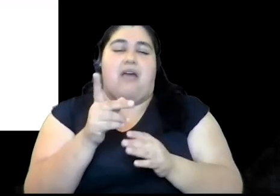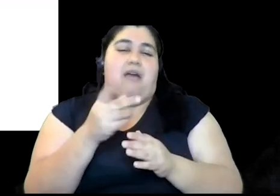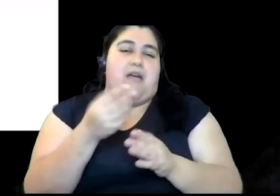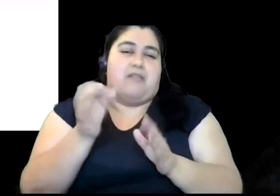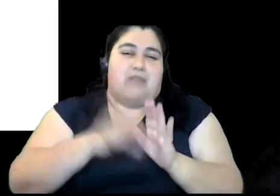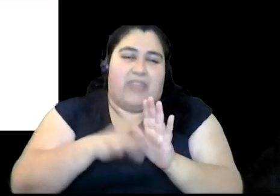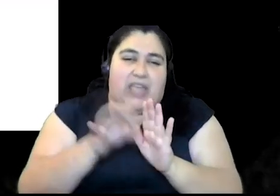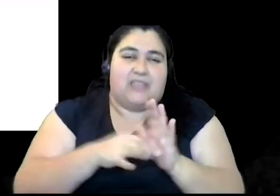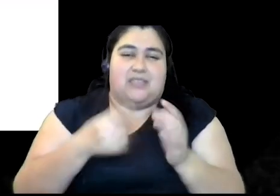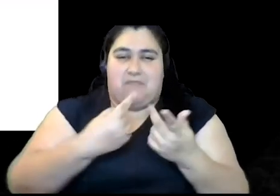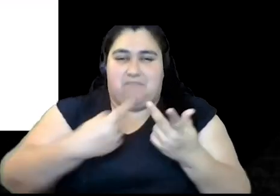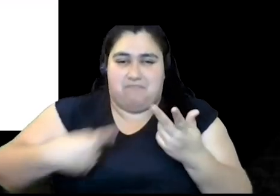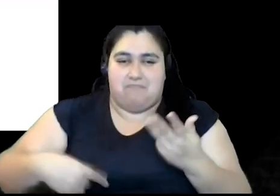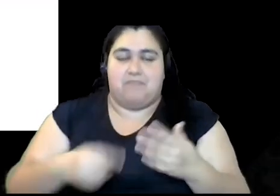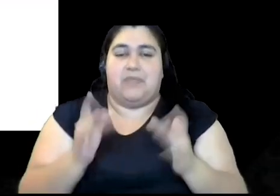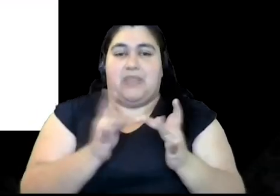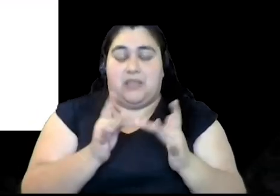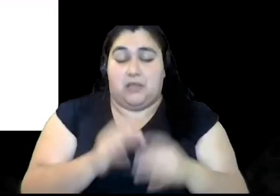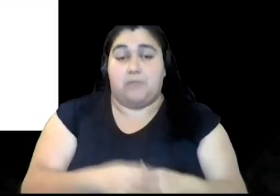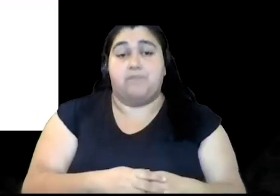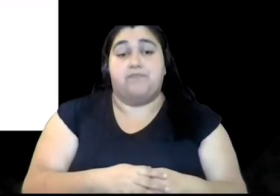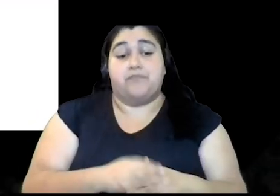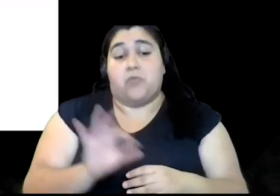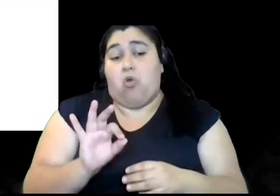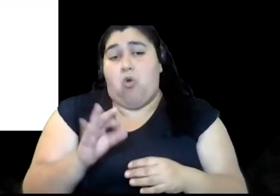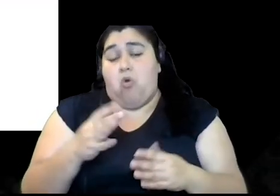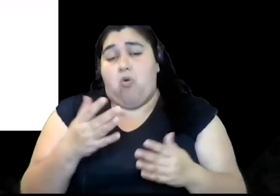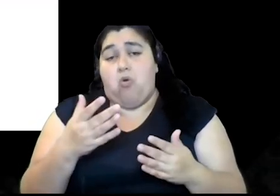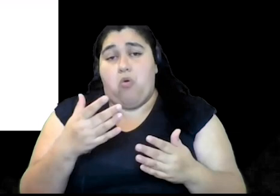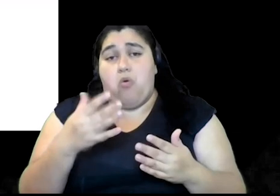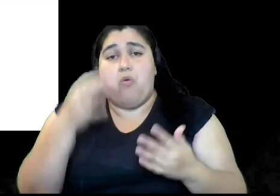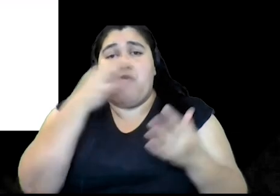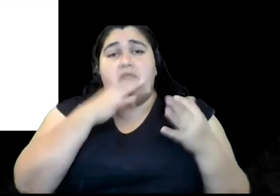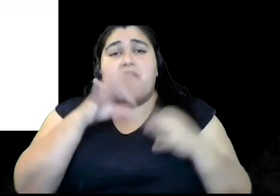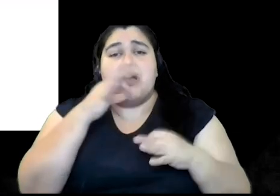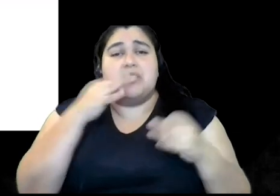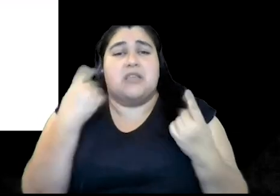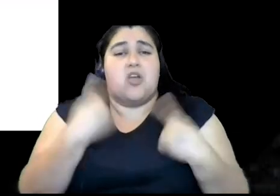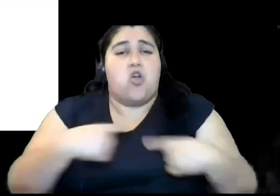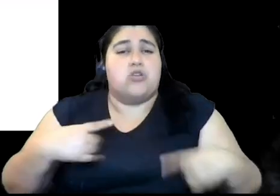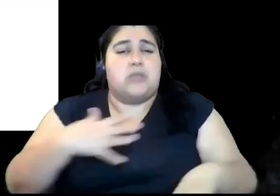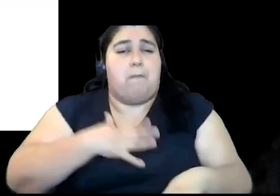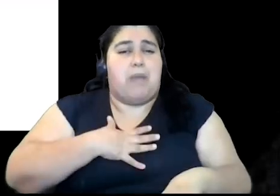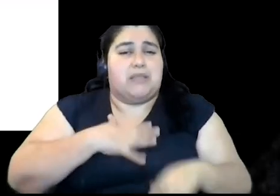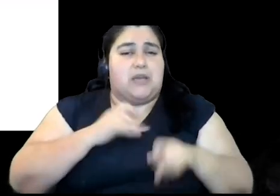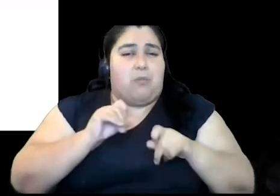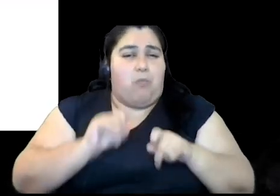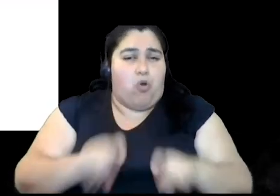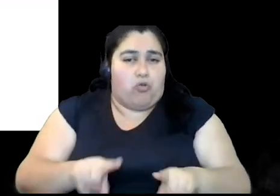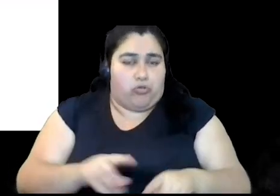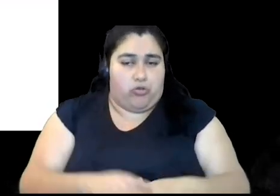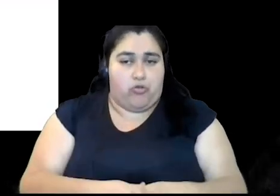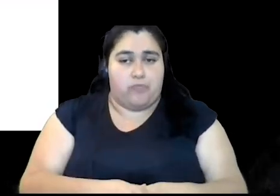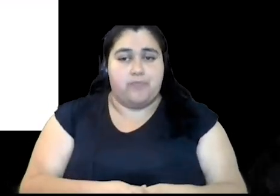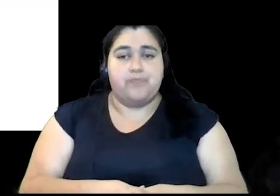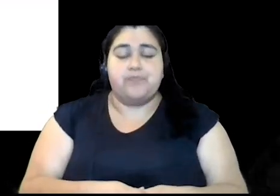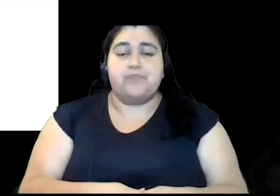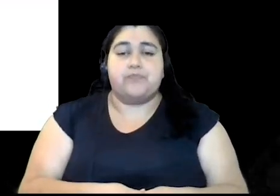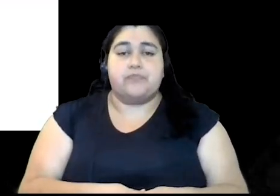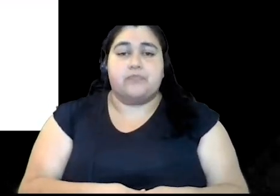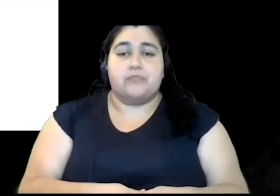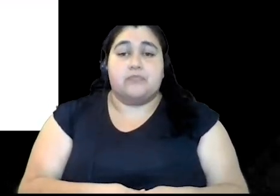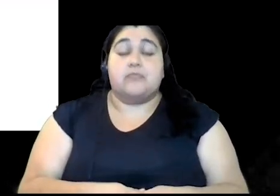la enajenación de inmuebles que hubieran ingresado al patrimonio a título